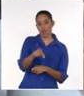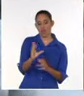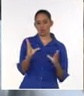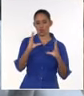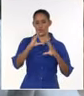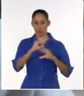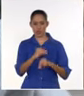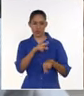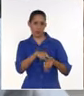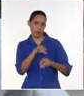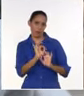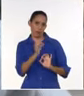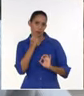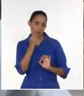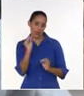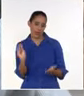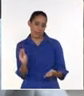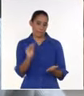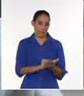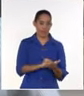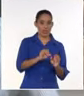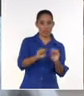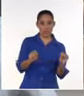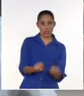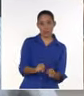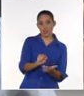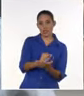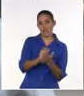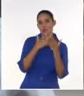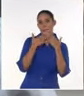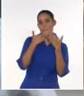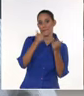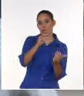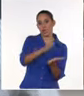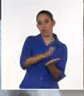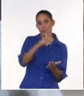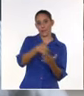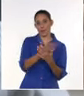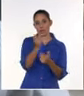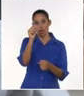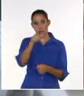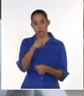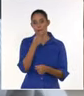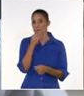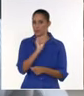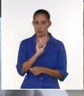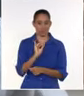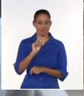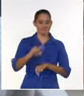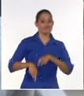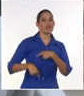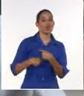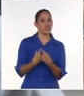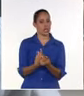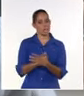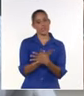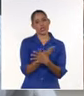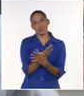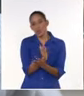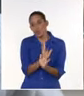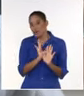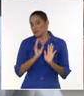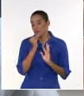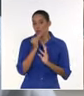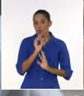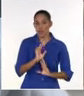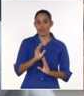básicamente eh en servicio para para el día de hoy no va a ser posible que se incorporen al sistema y bueno la máquina